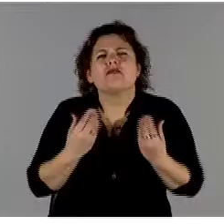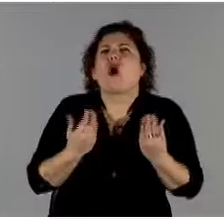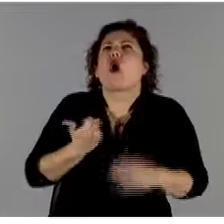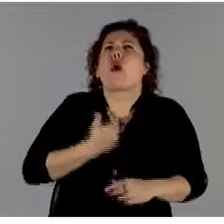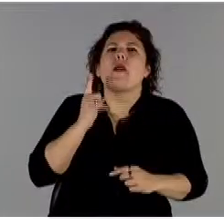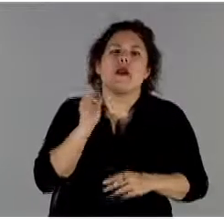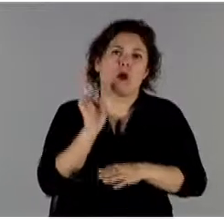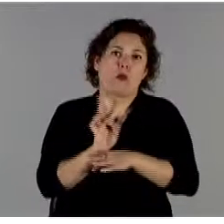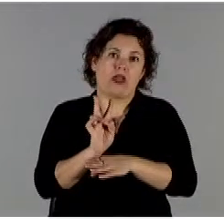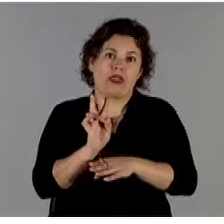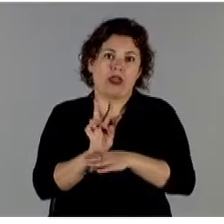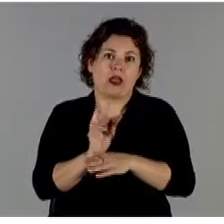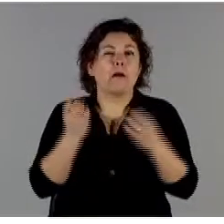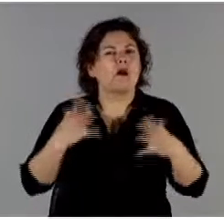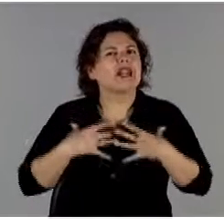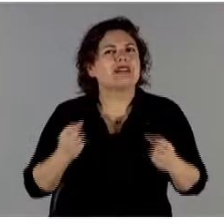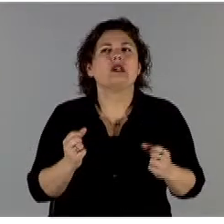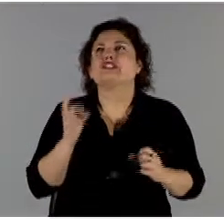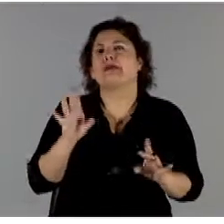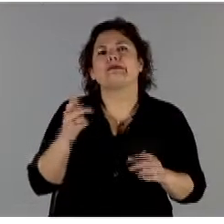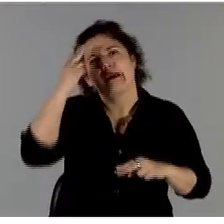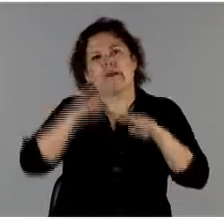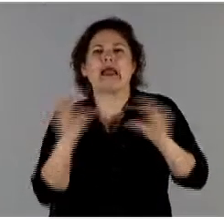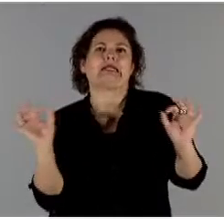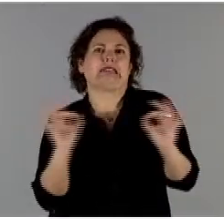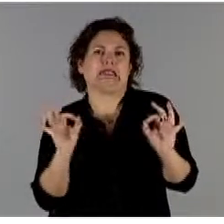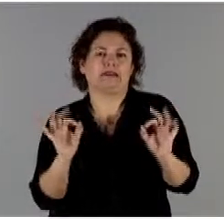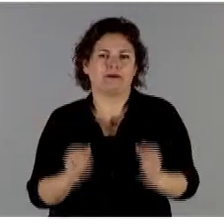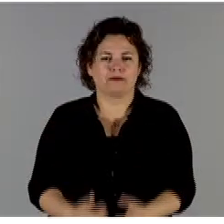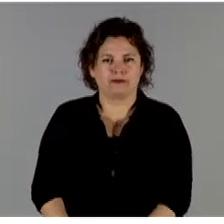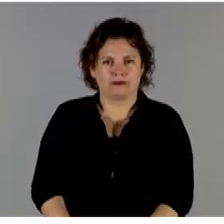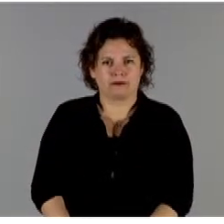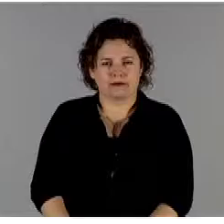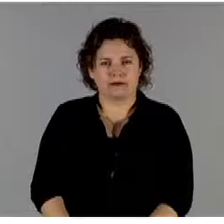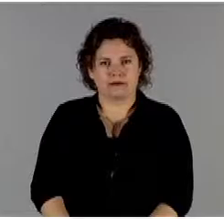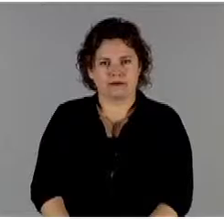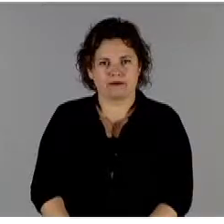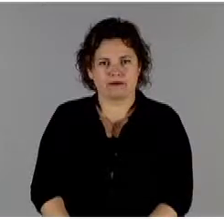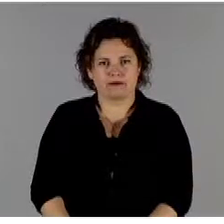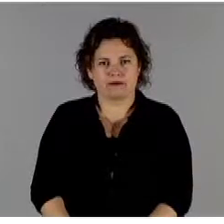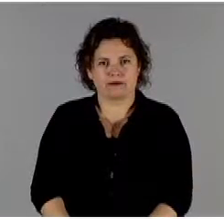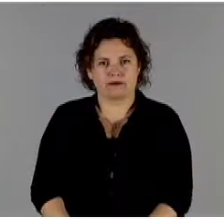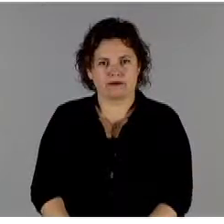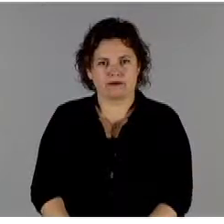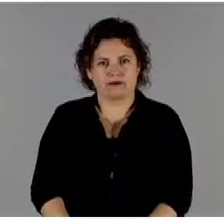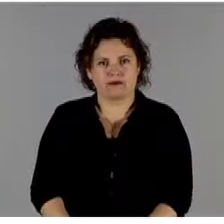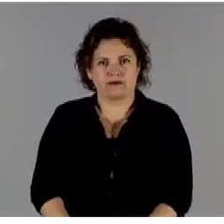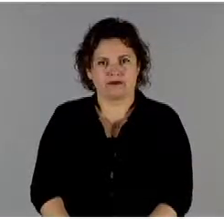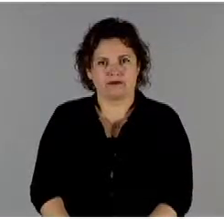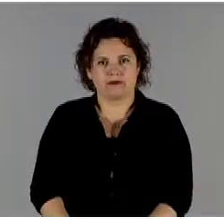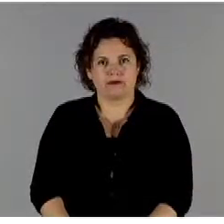y cómo debemos cuidarlos porque la salud es mucho más que la ausencia de enfermedad te esperamos en espacio